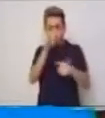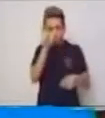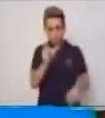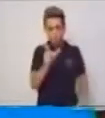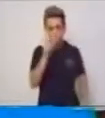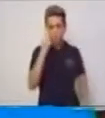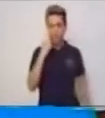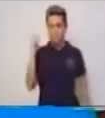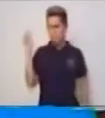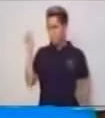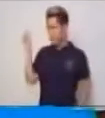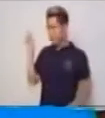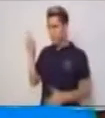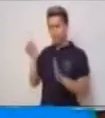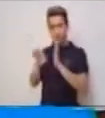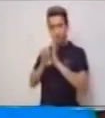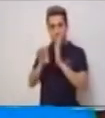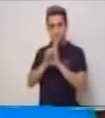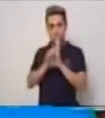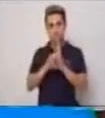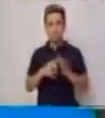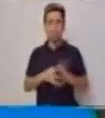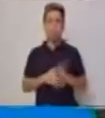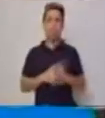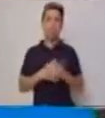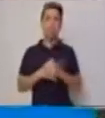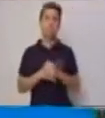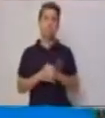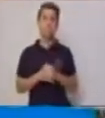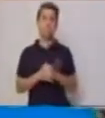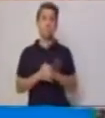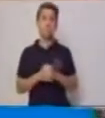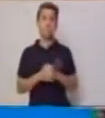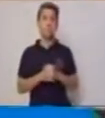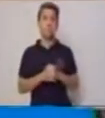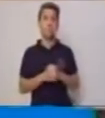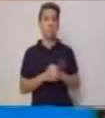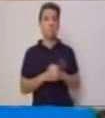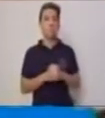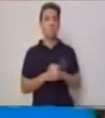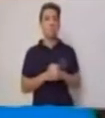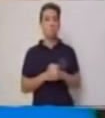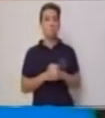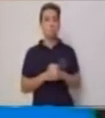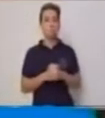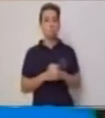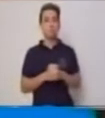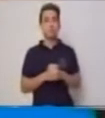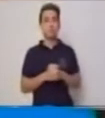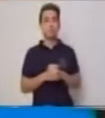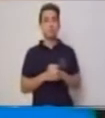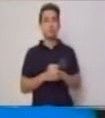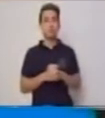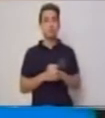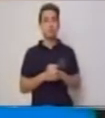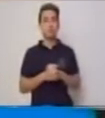ejemplo. De nuevo, el grupo de palabras